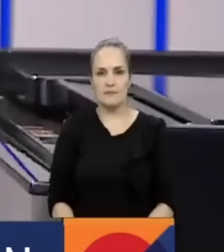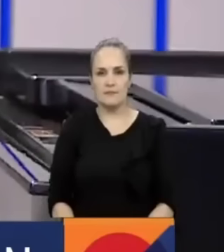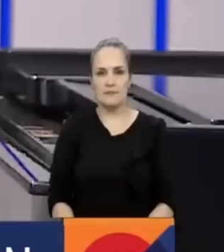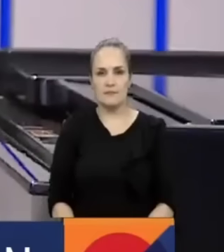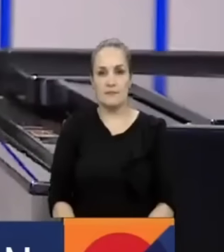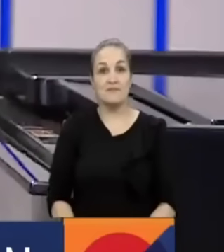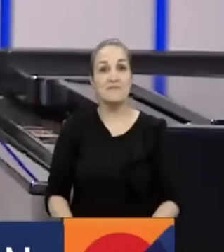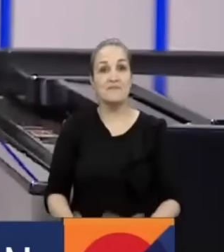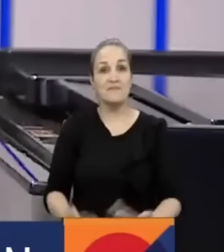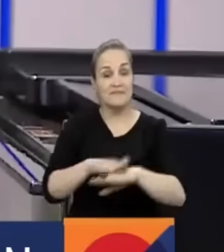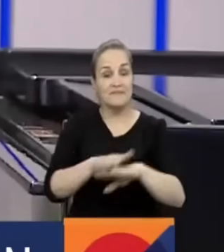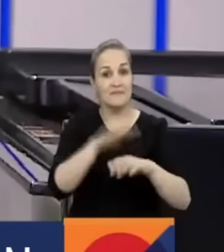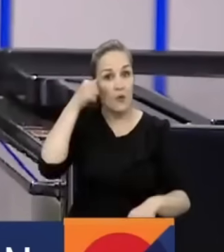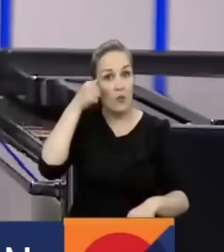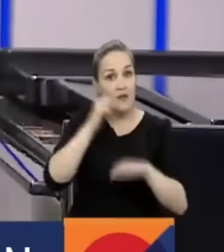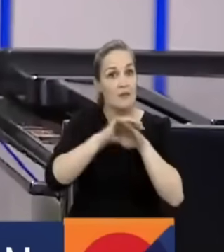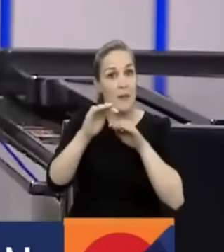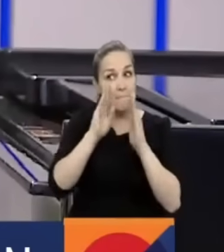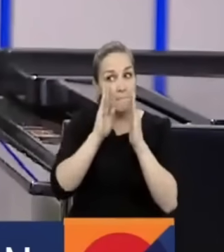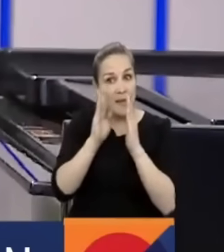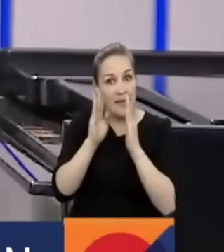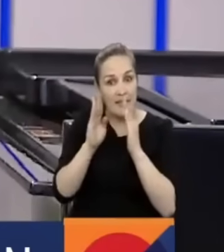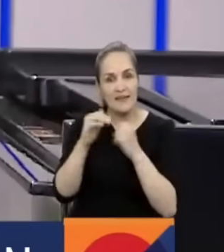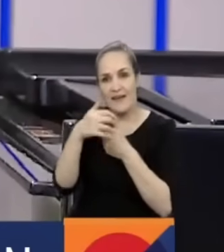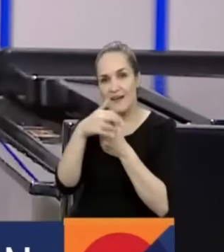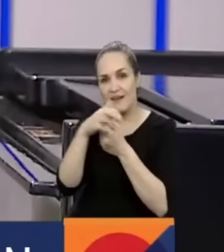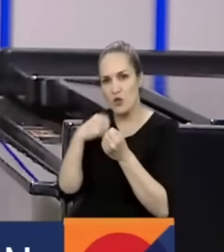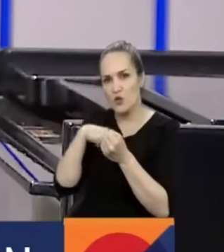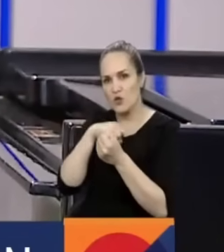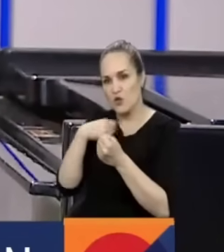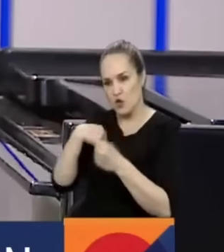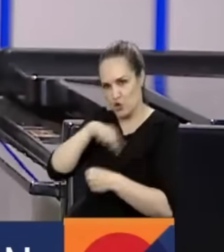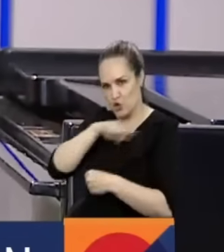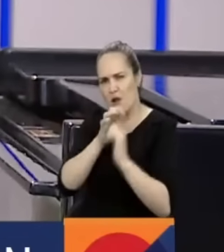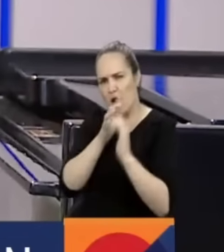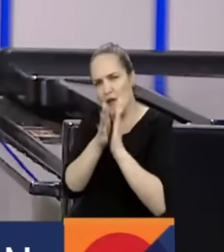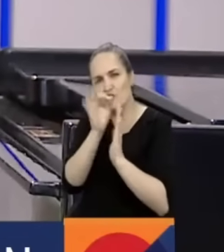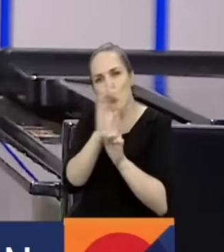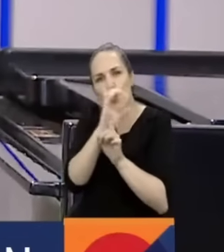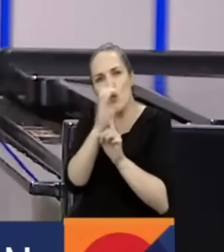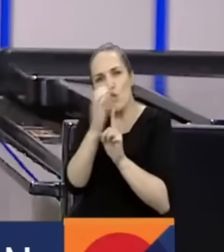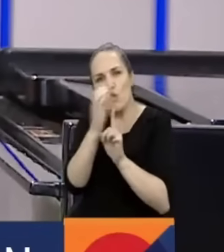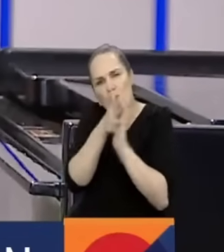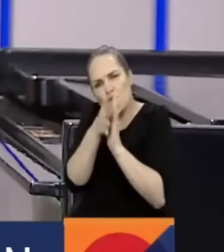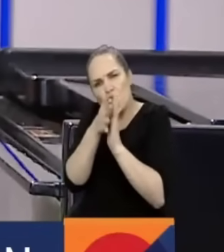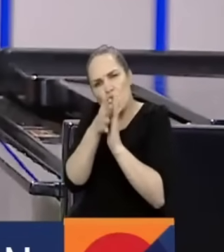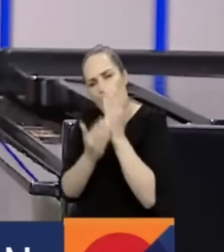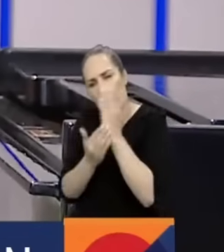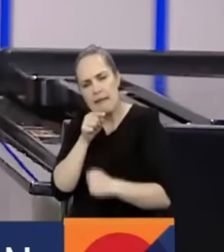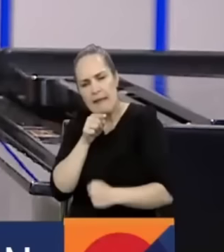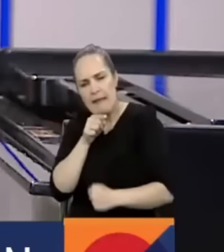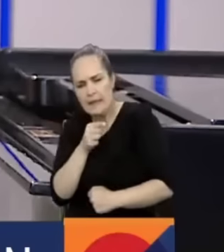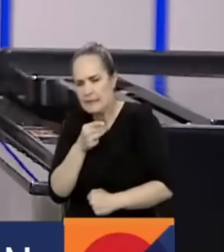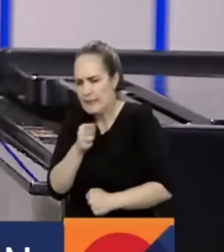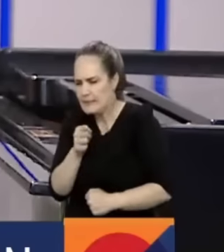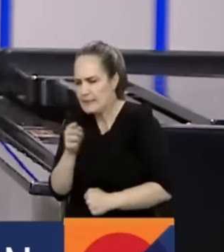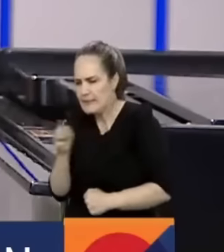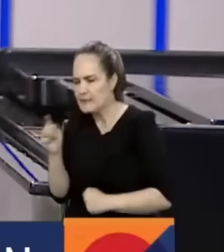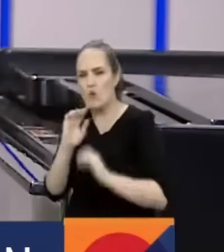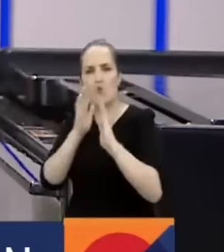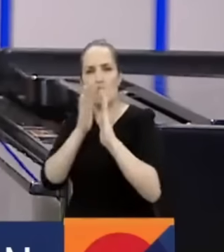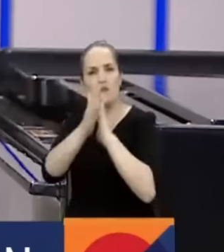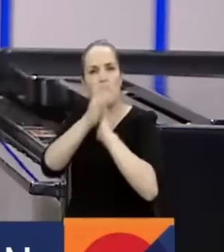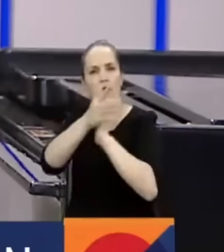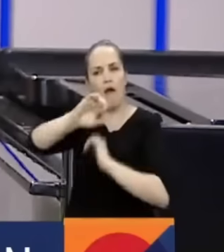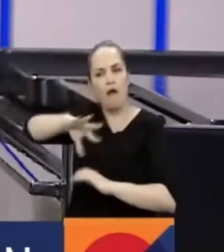Así que les recuerdo la invitación a estar pendientes de RTVC Noticias, porque en la sección de Cultura vamos a estar analizando y reseñando